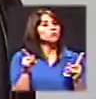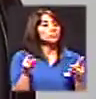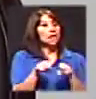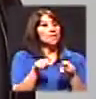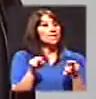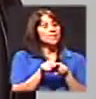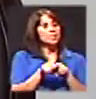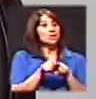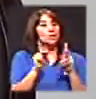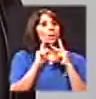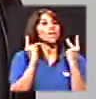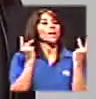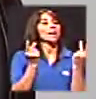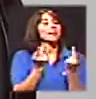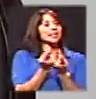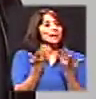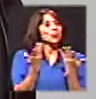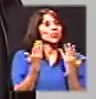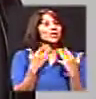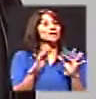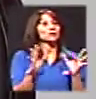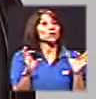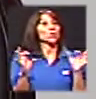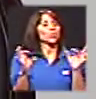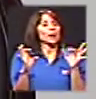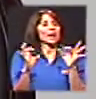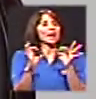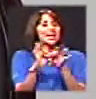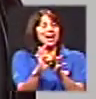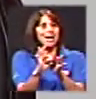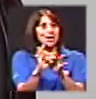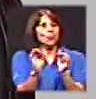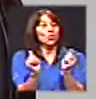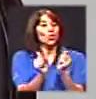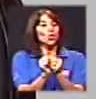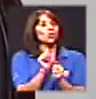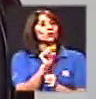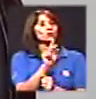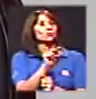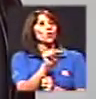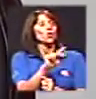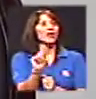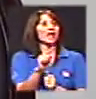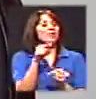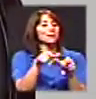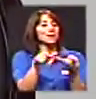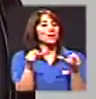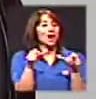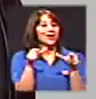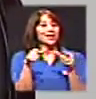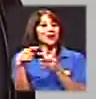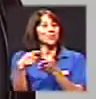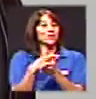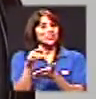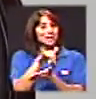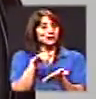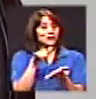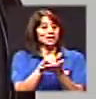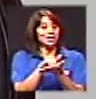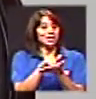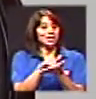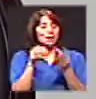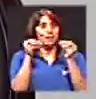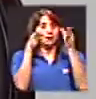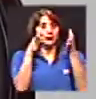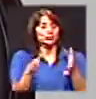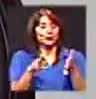al primer lugar, a su colega del primer lugar en la provincia de San José, al profesor universitario Otón Solís.